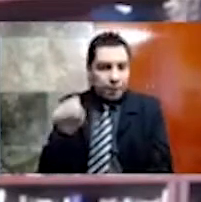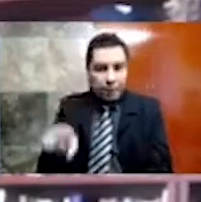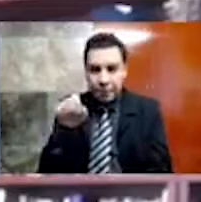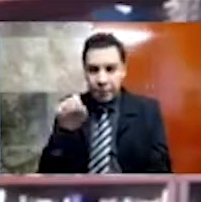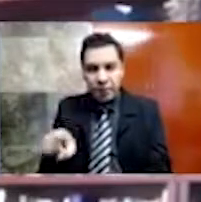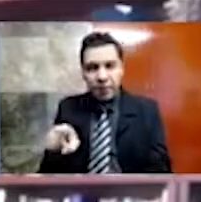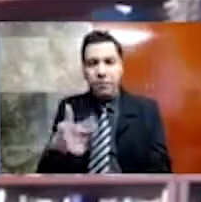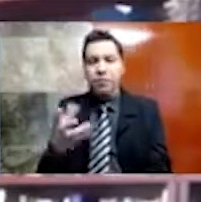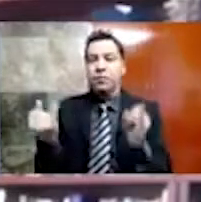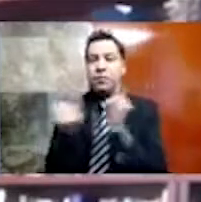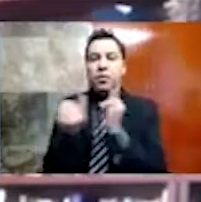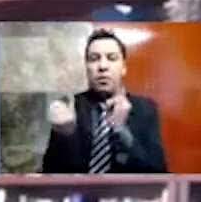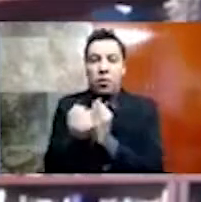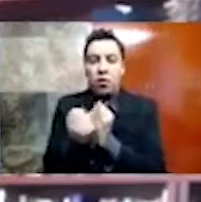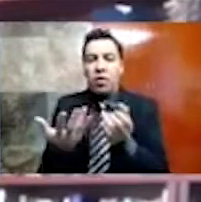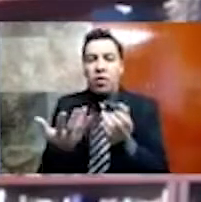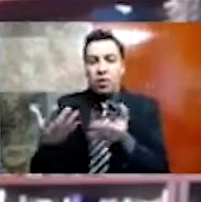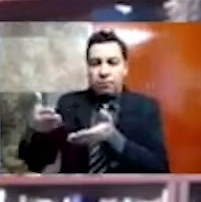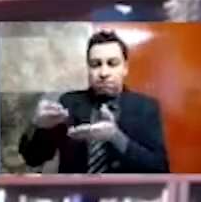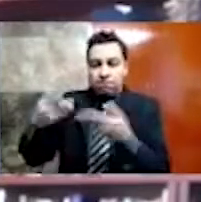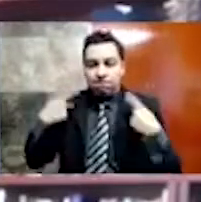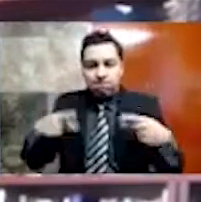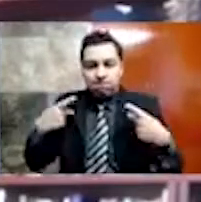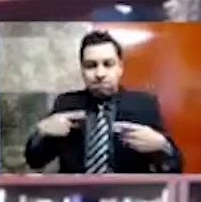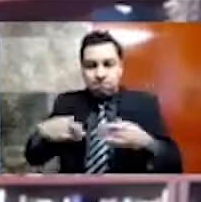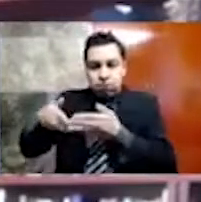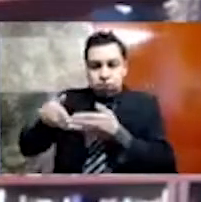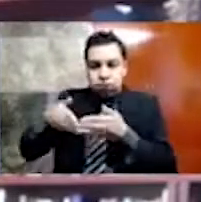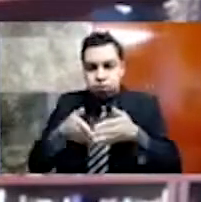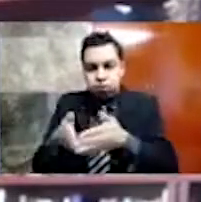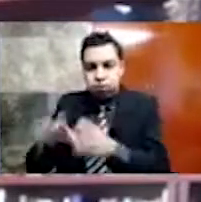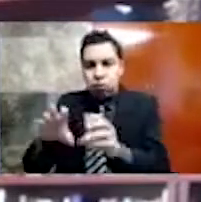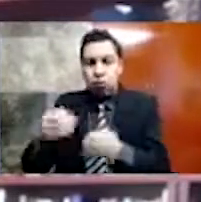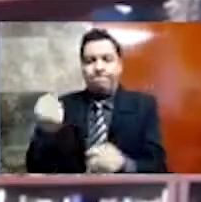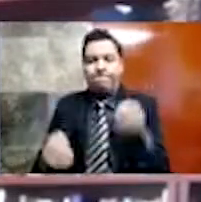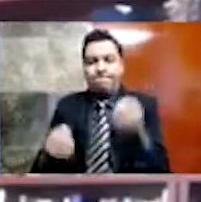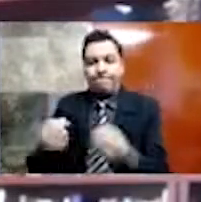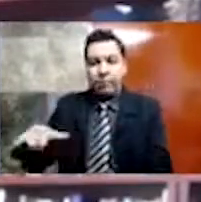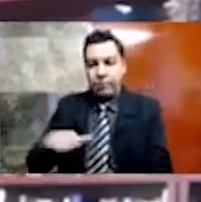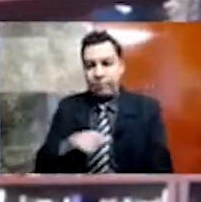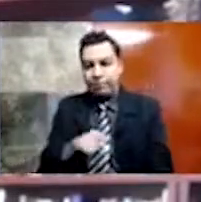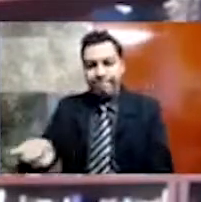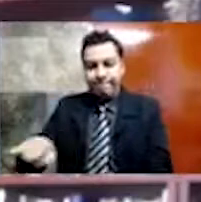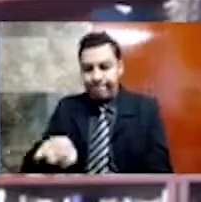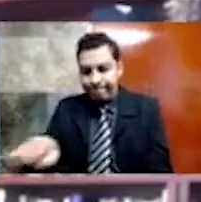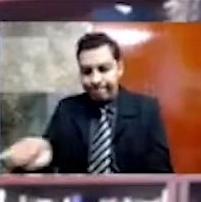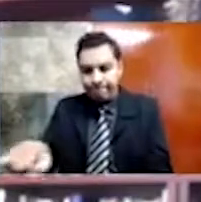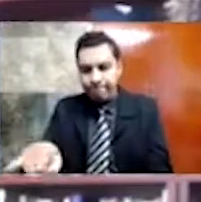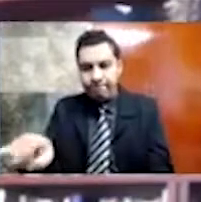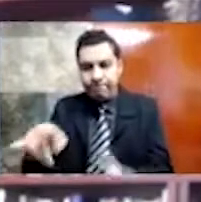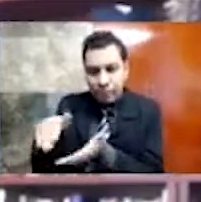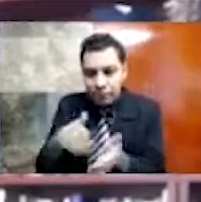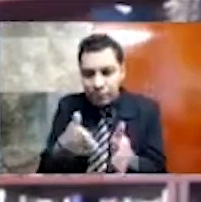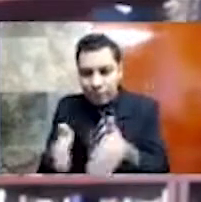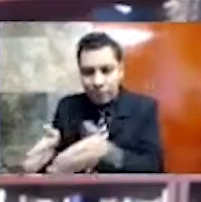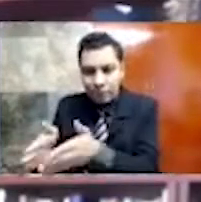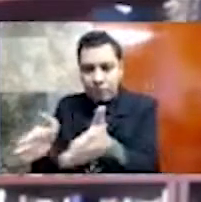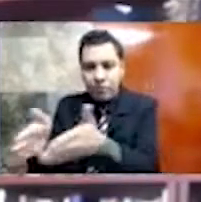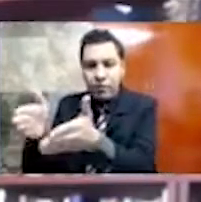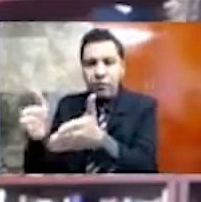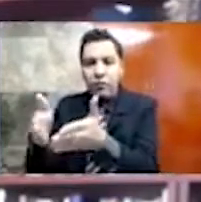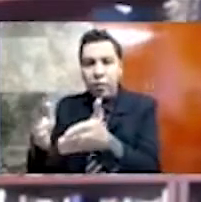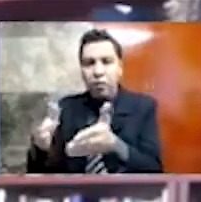estas rutas para comunicarse a donde quisieran. Y algo también importante,